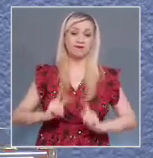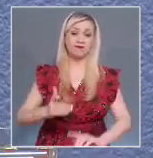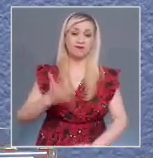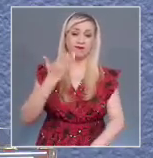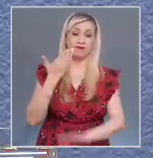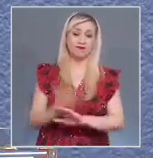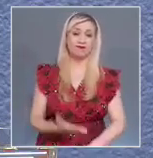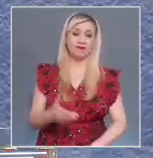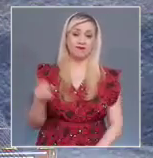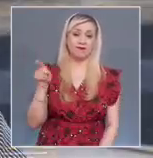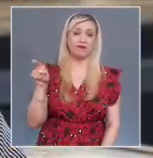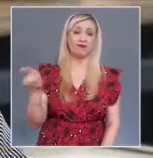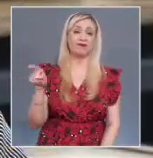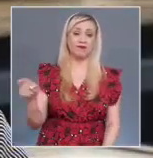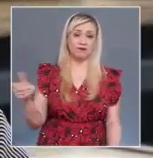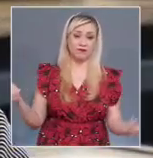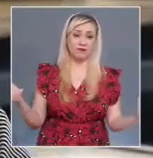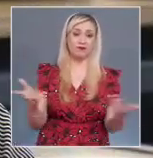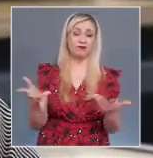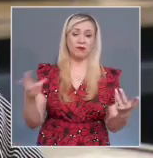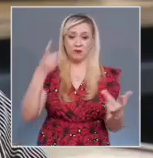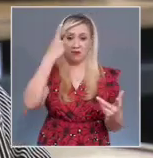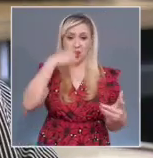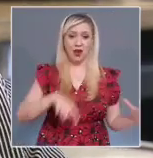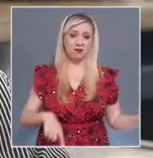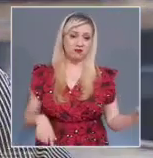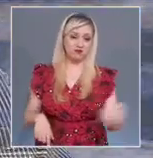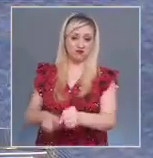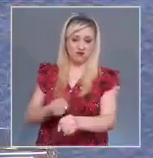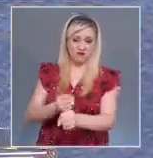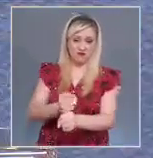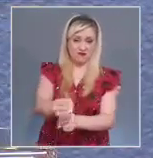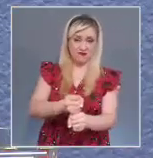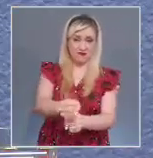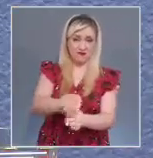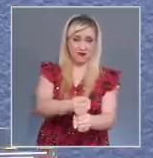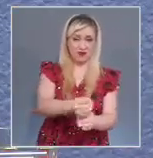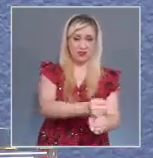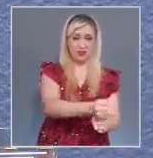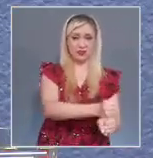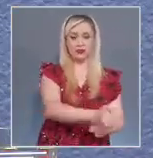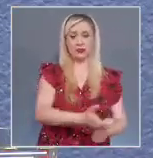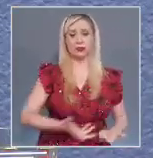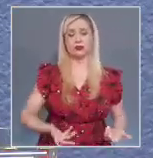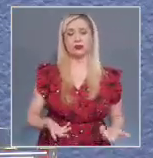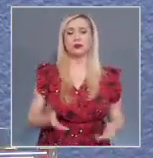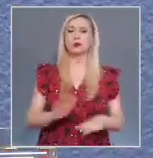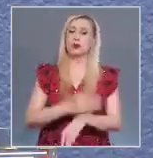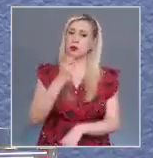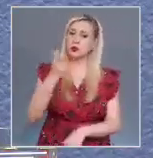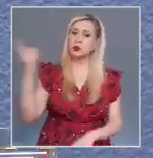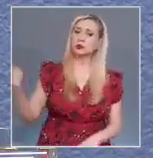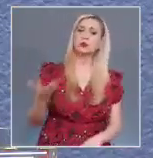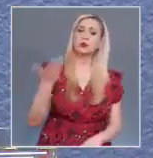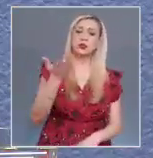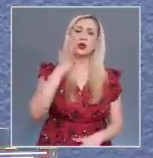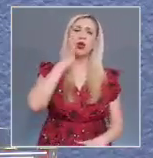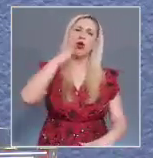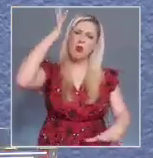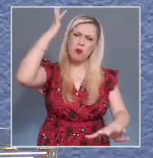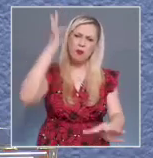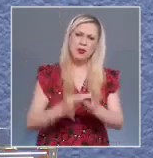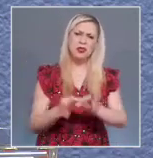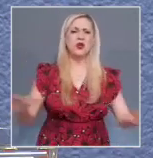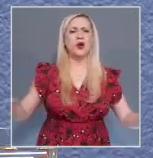estos interrogatorios. Frente a ello, la comisionada llamó a asumir un verdadero compromiso de cambio cultural frente a